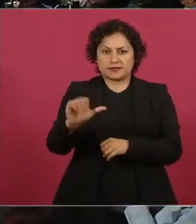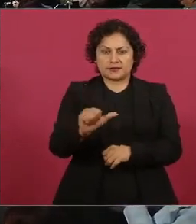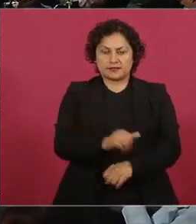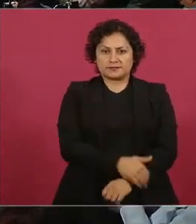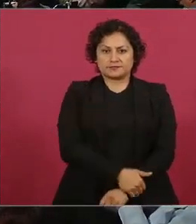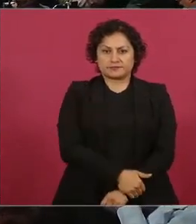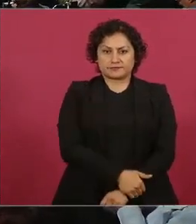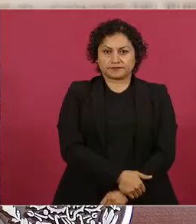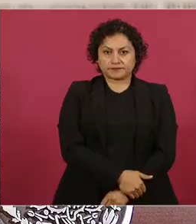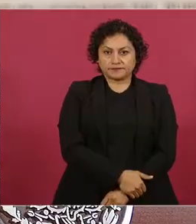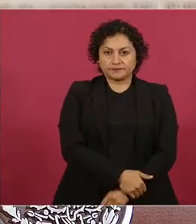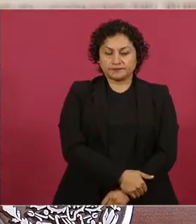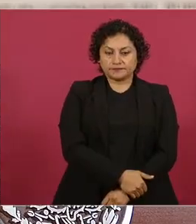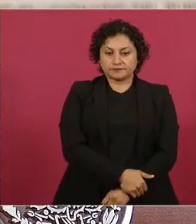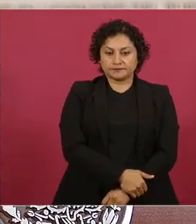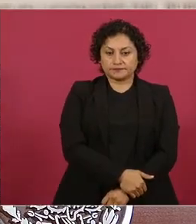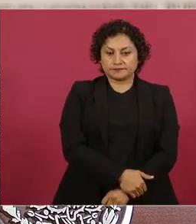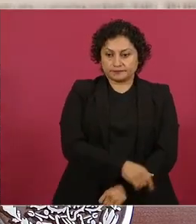para que vean